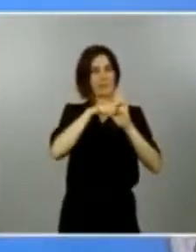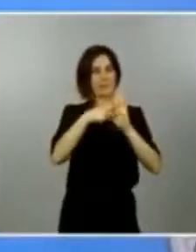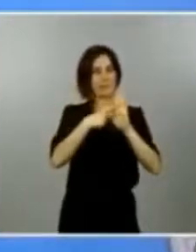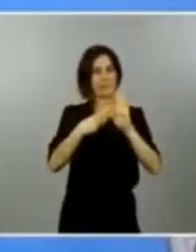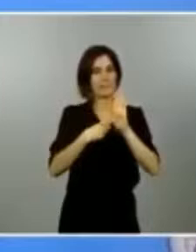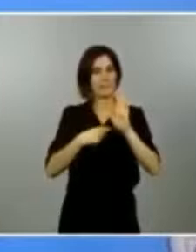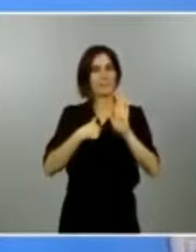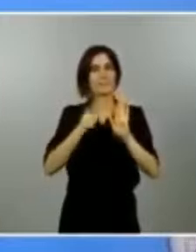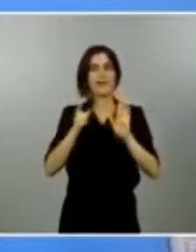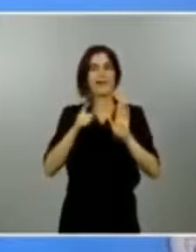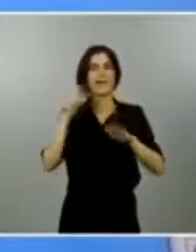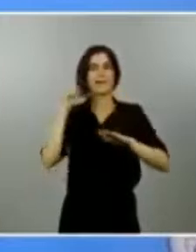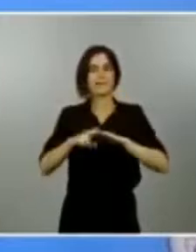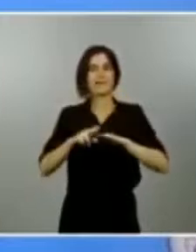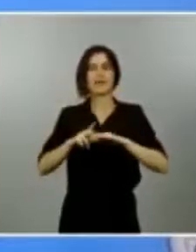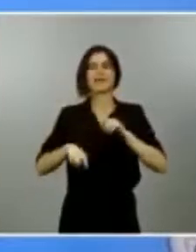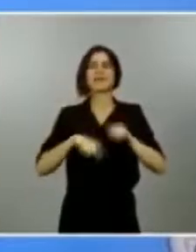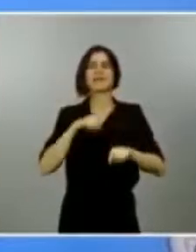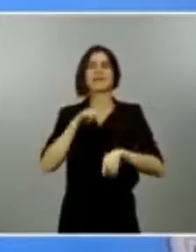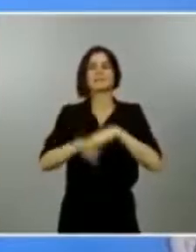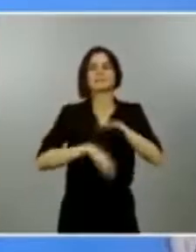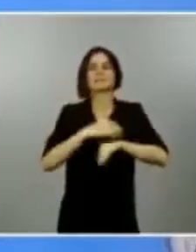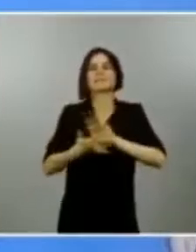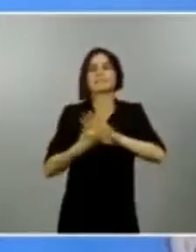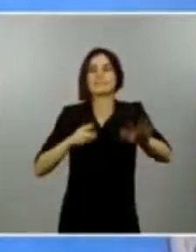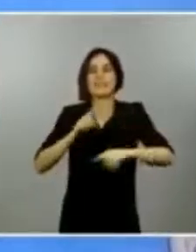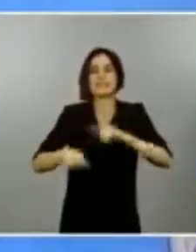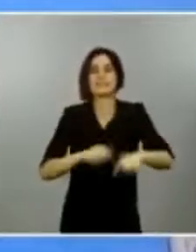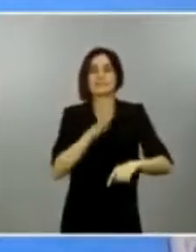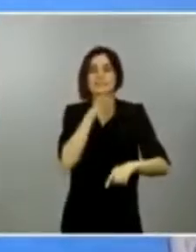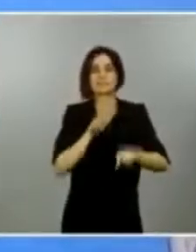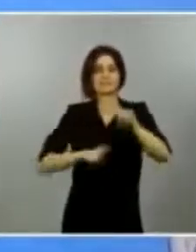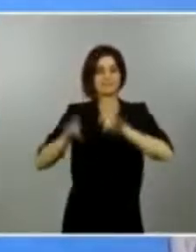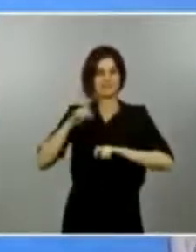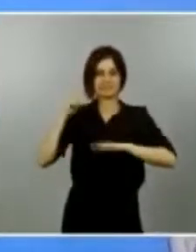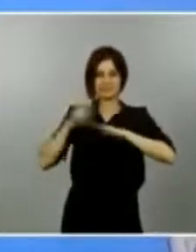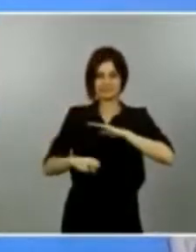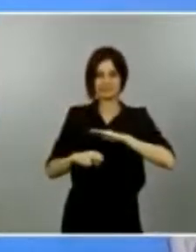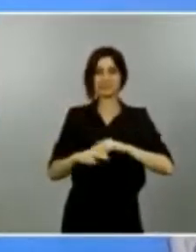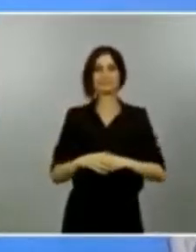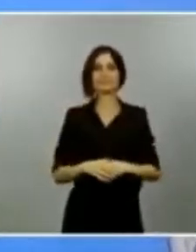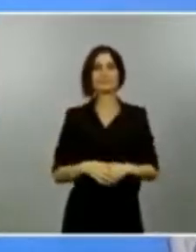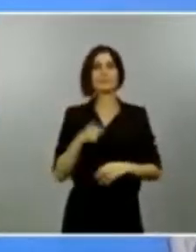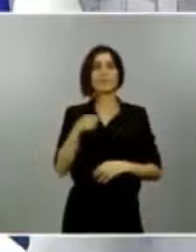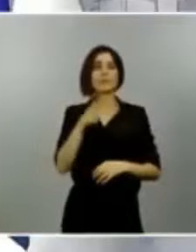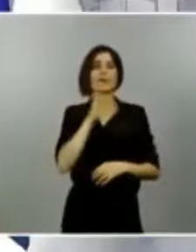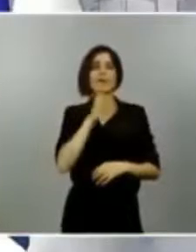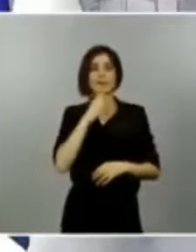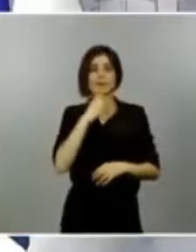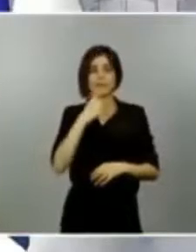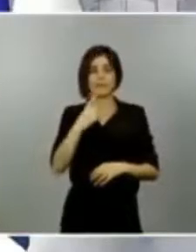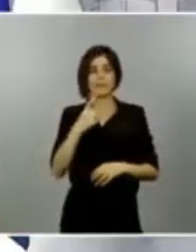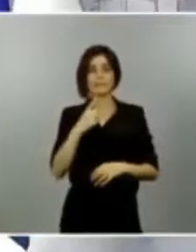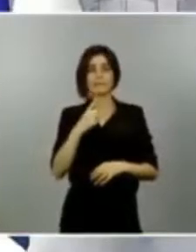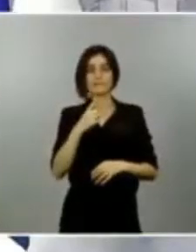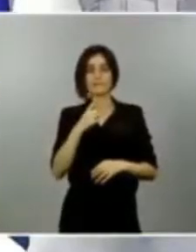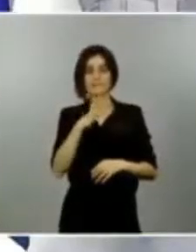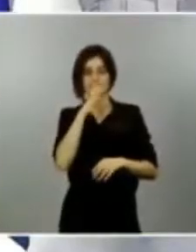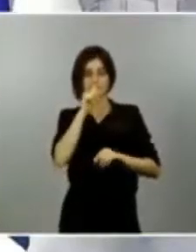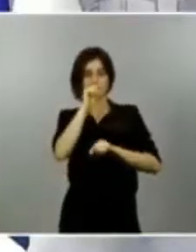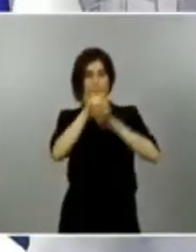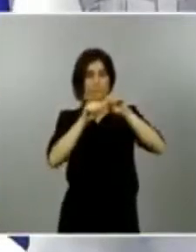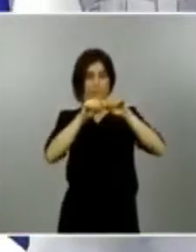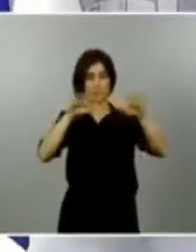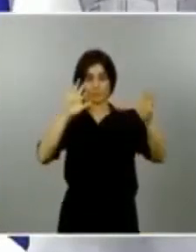buena medida de desconfía miento ya preguntar por la evolución de la pandemia parece bastante claro que el gran